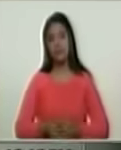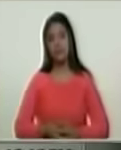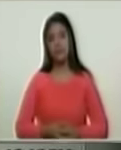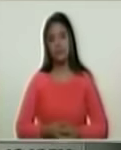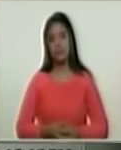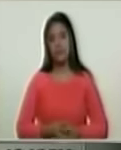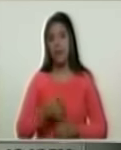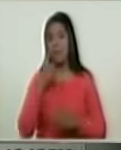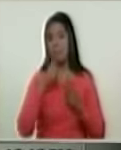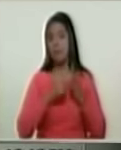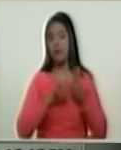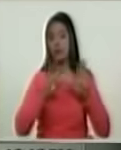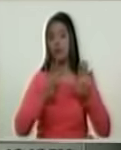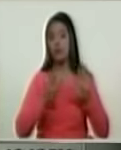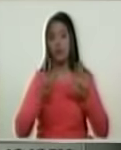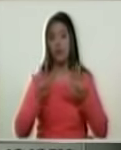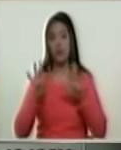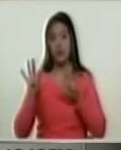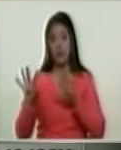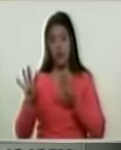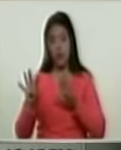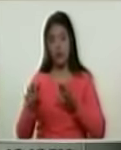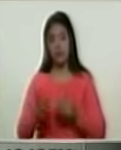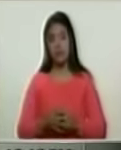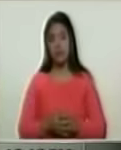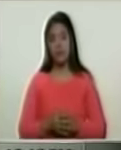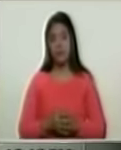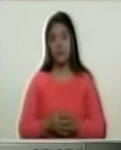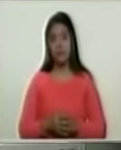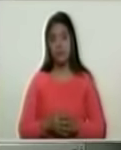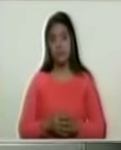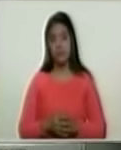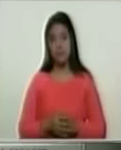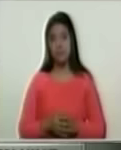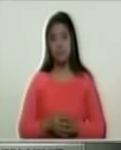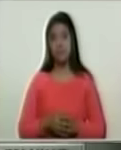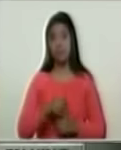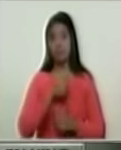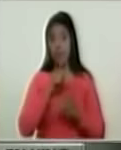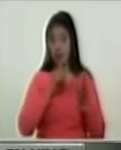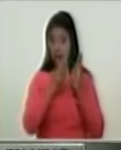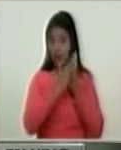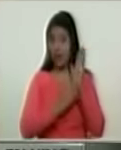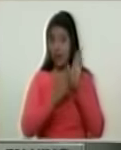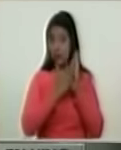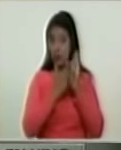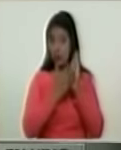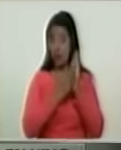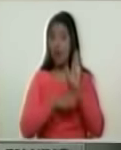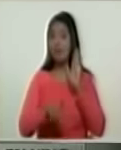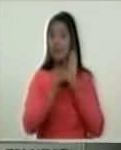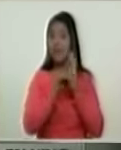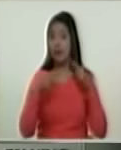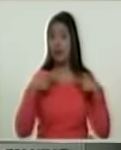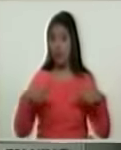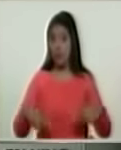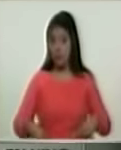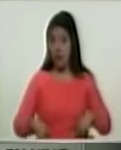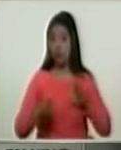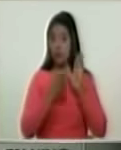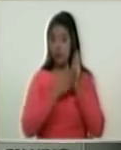de 1999 que entra en vigencia en el año 2000, que es un tratado de derechos humanos en sí misma,